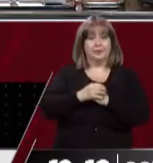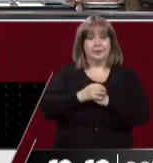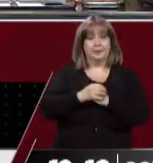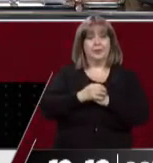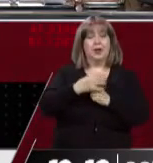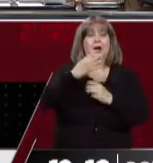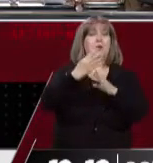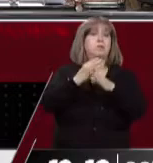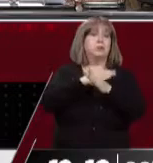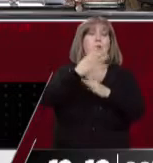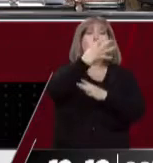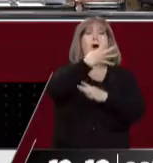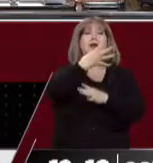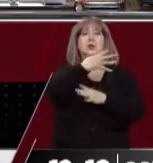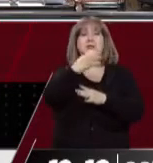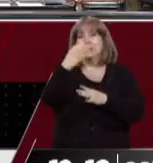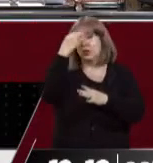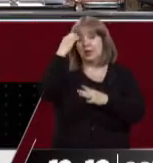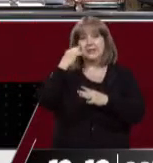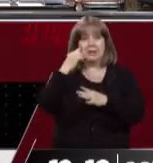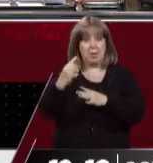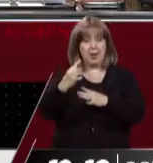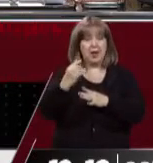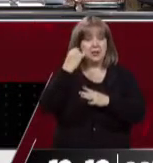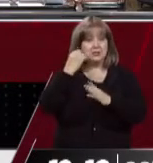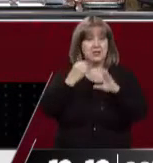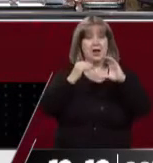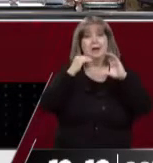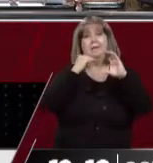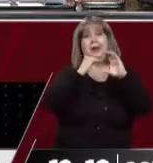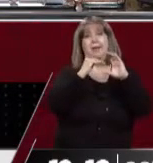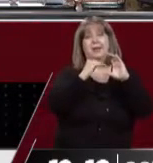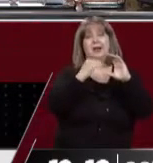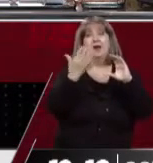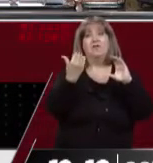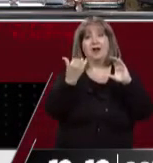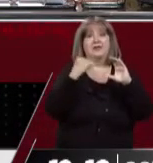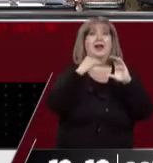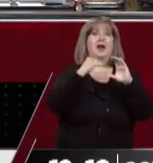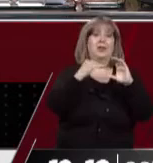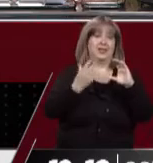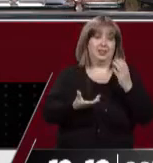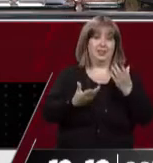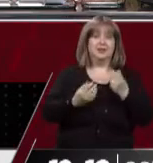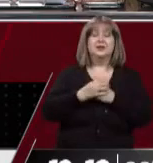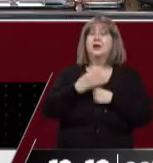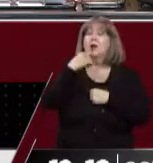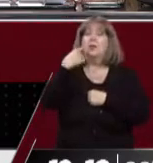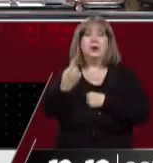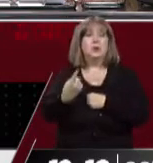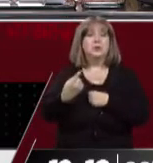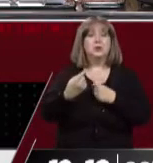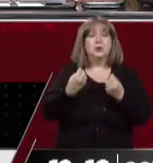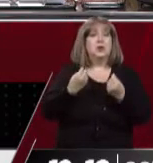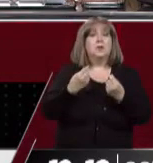Sí. euros, ¿sí? ¿Y cómo pueden hacer Sí, todos nos aquellos estaría como... mendocinos y mendocinas que los están escuchando y que quieren colaborar ahora mismo?